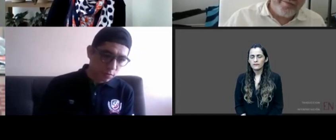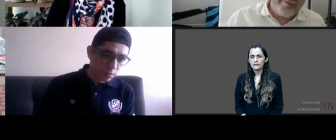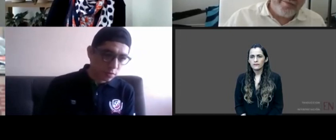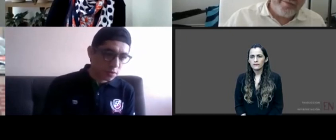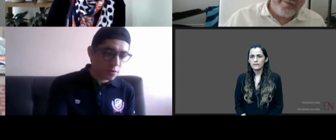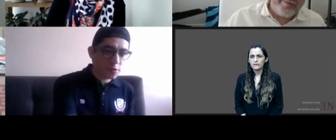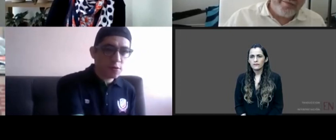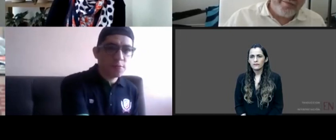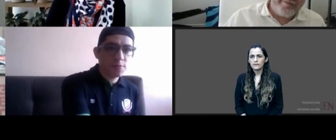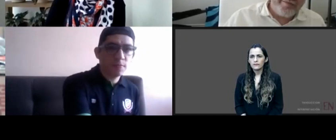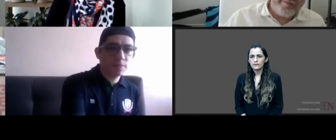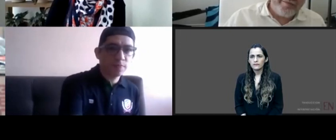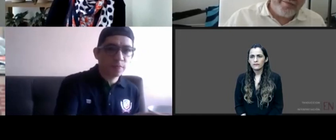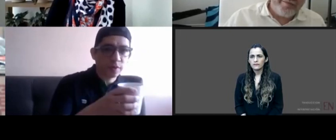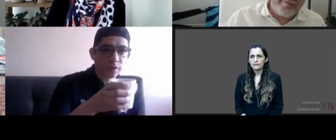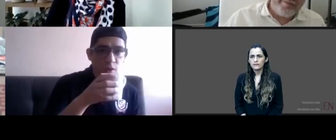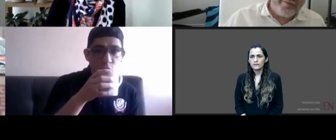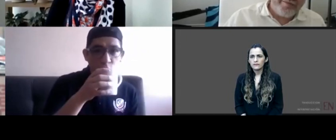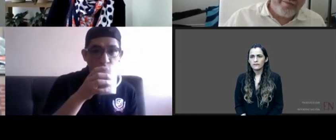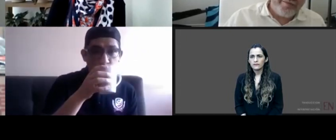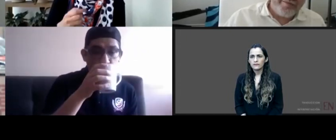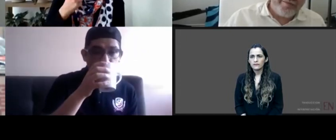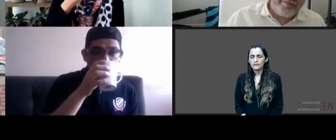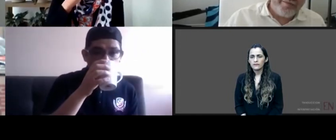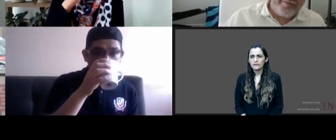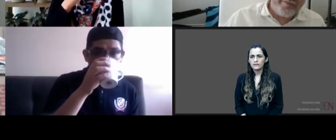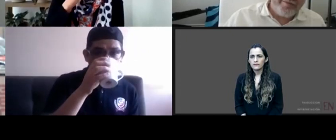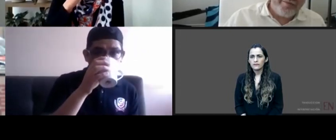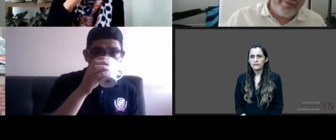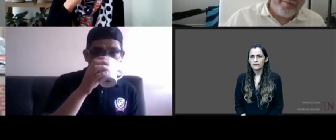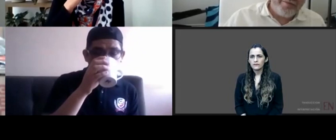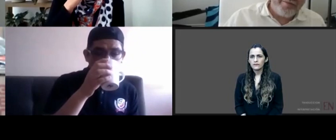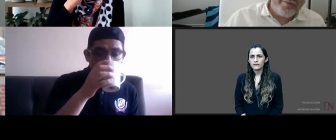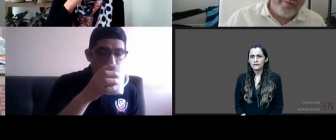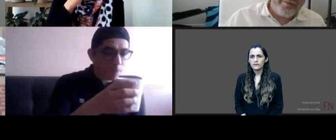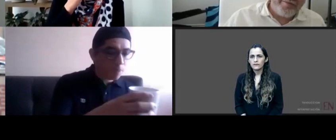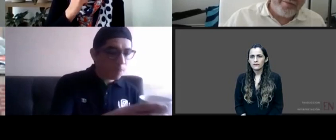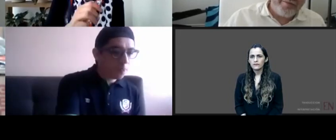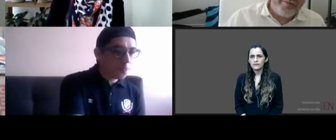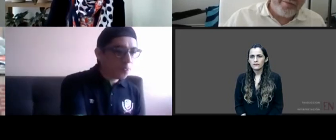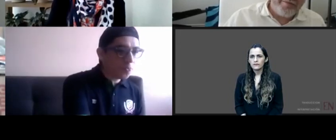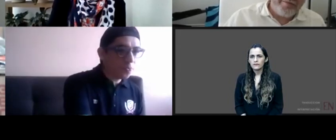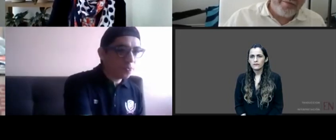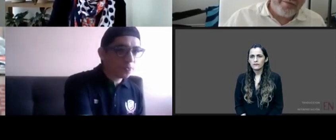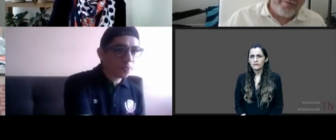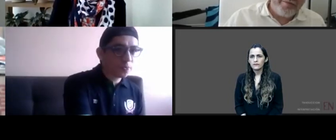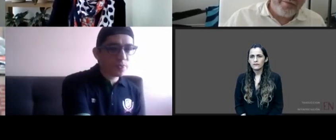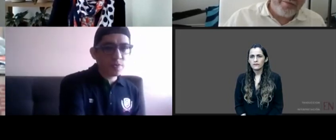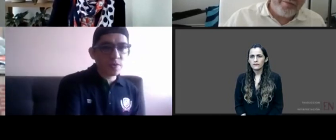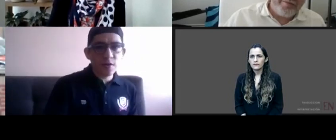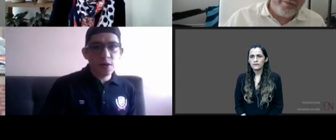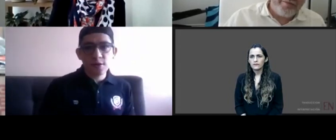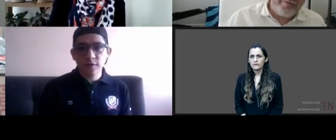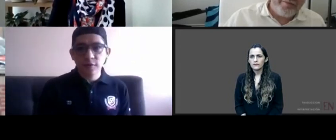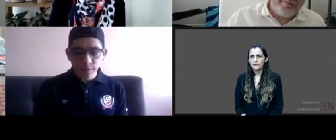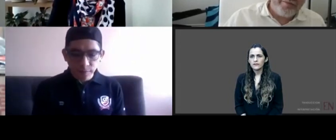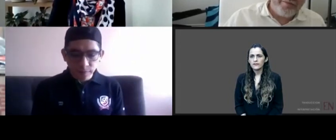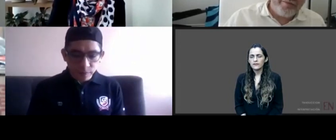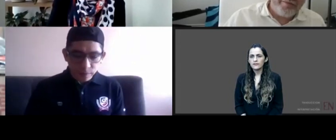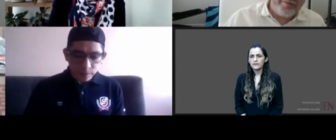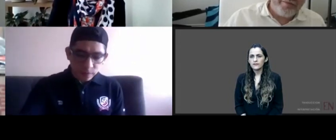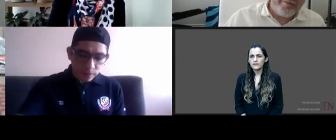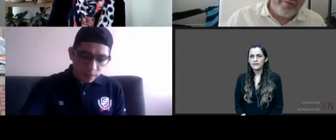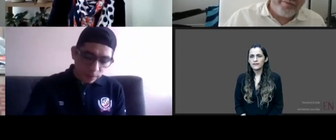si guay ni guama, ni que machiltía acá ni moteiluitive, la quien